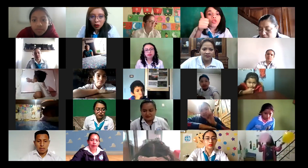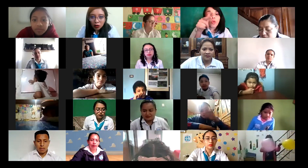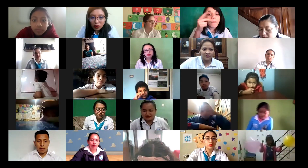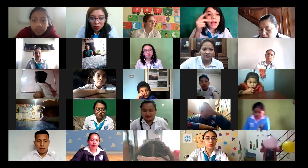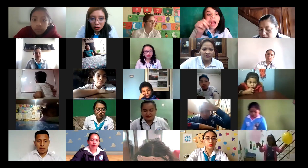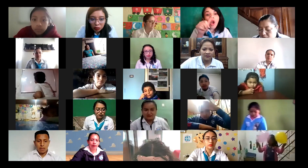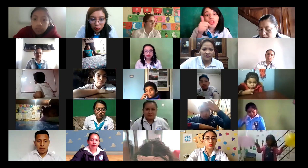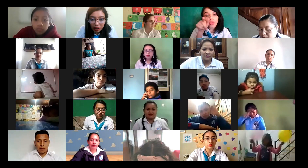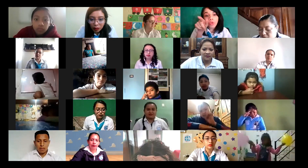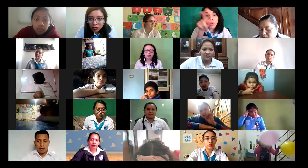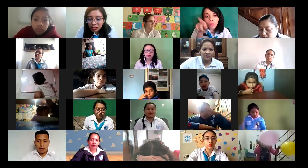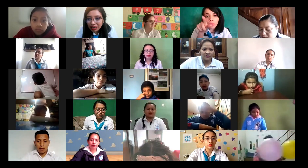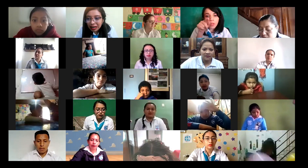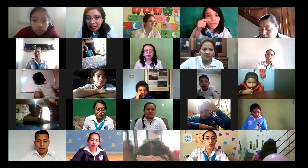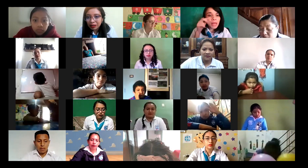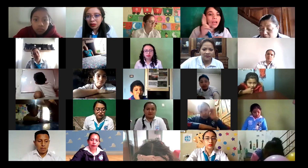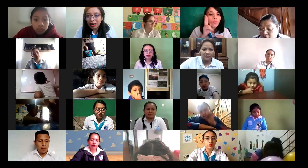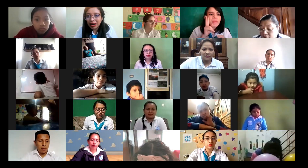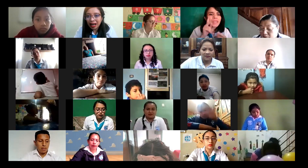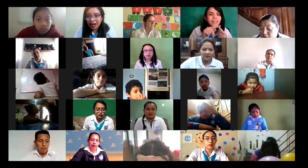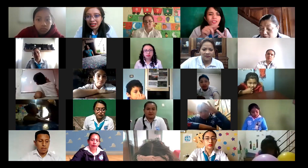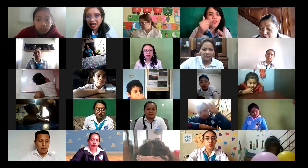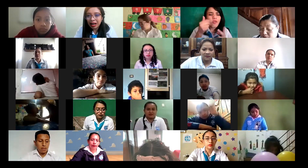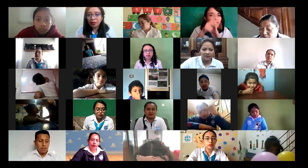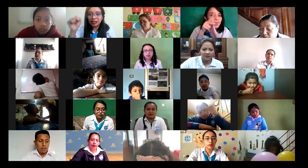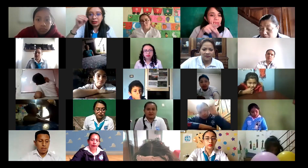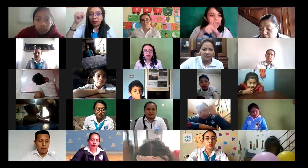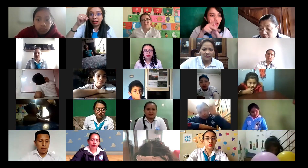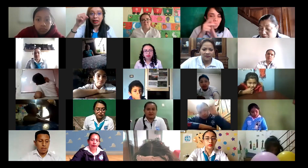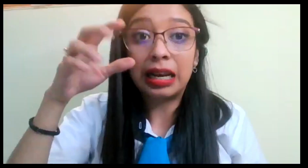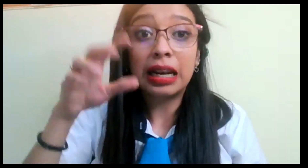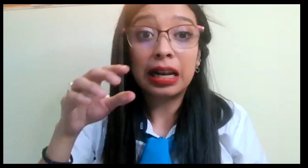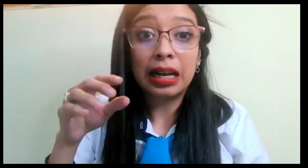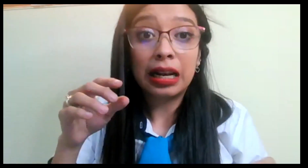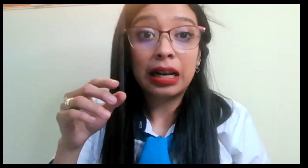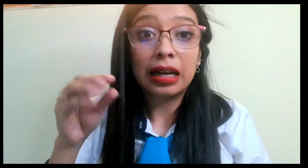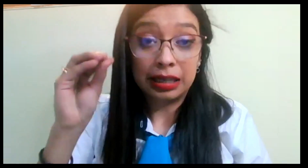que todos podamos retornar a la sala principal.